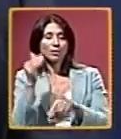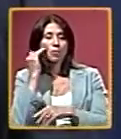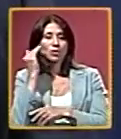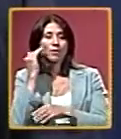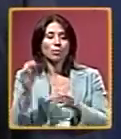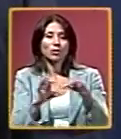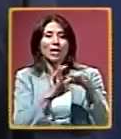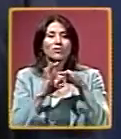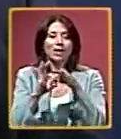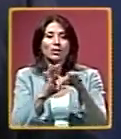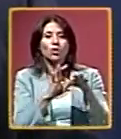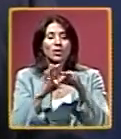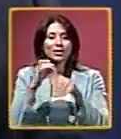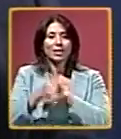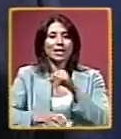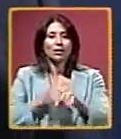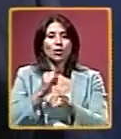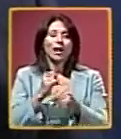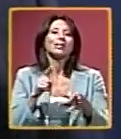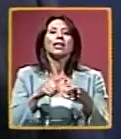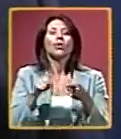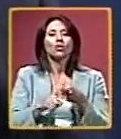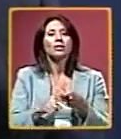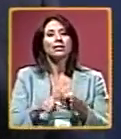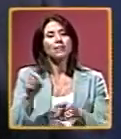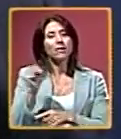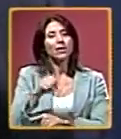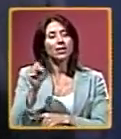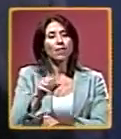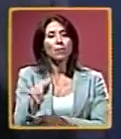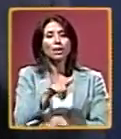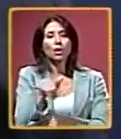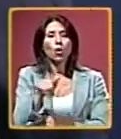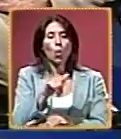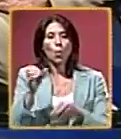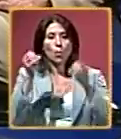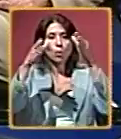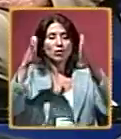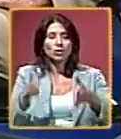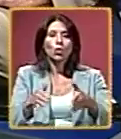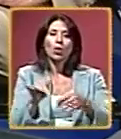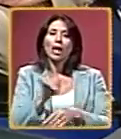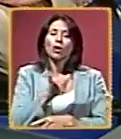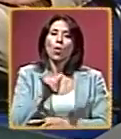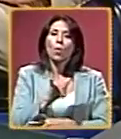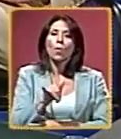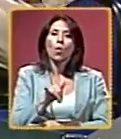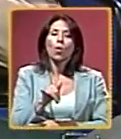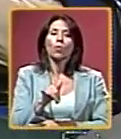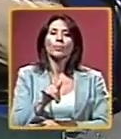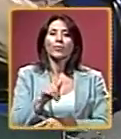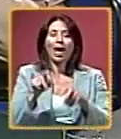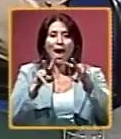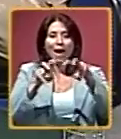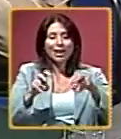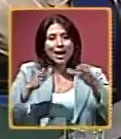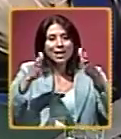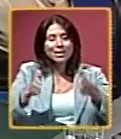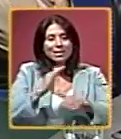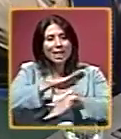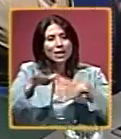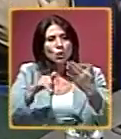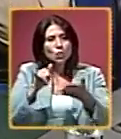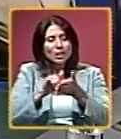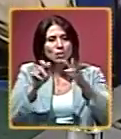relaciones internacionales, ¿no? Entonces, efectivamente, como profesora, como analista de todos esos